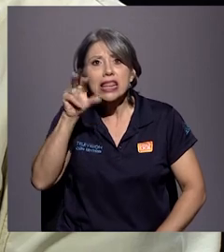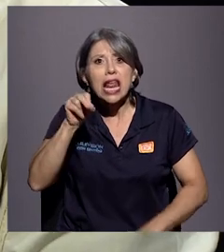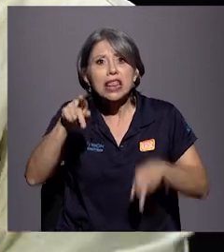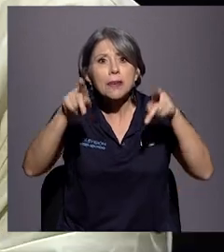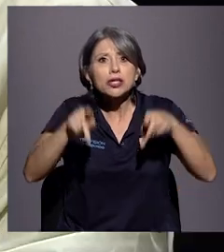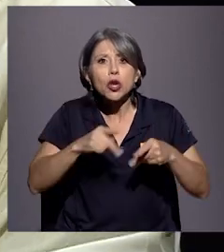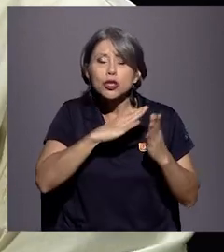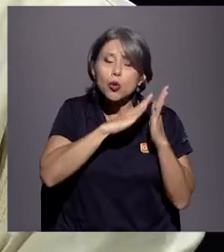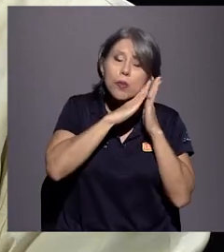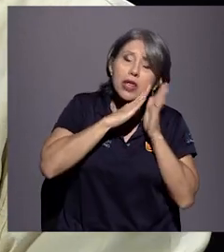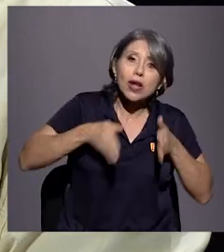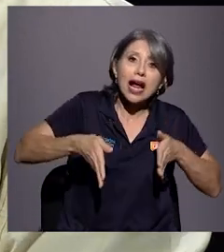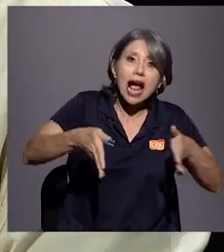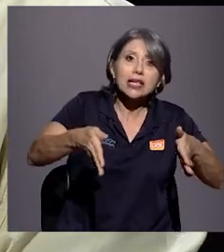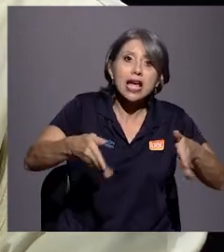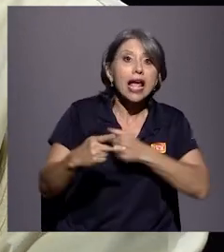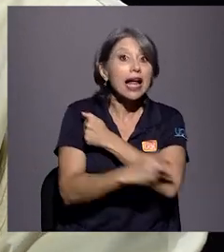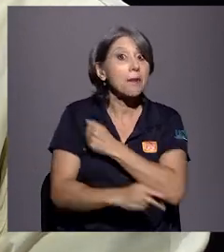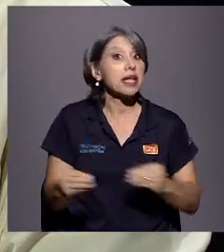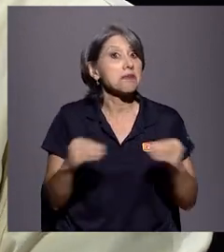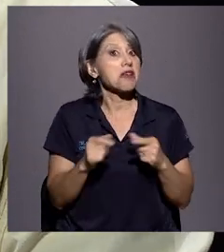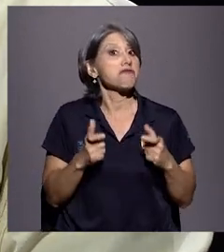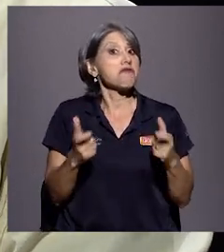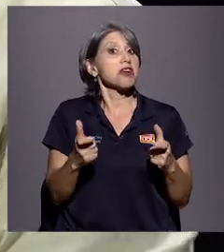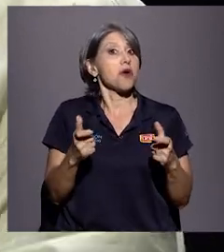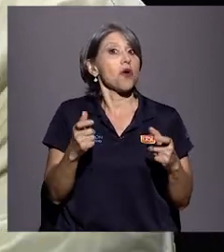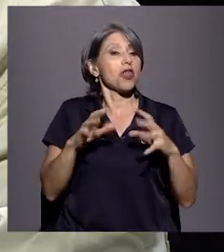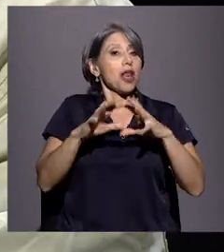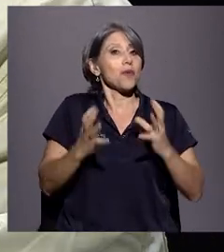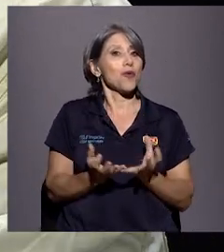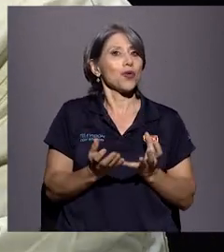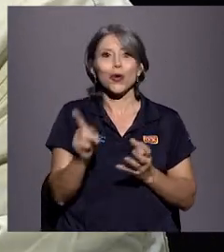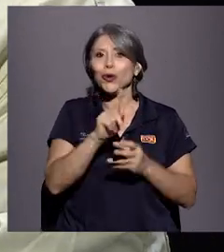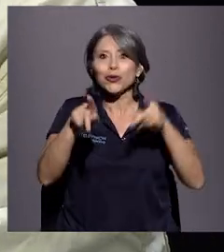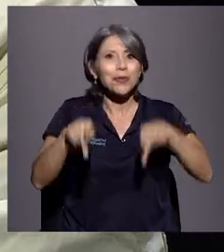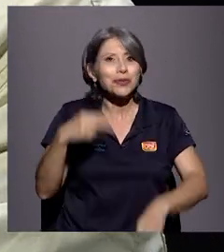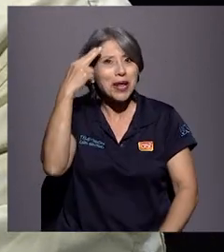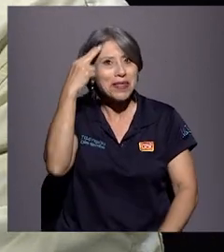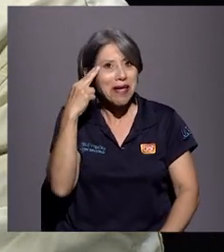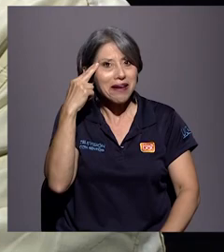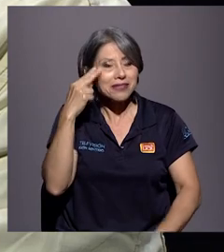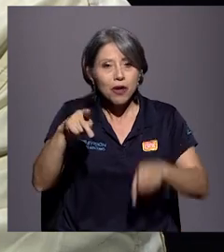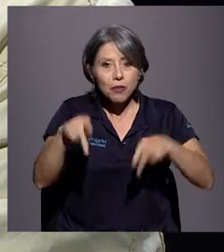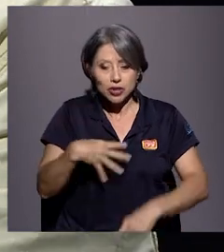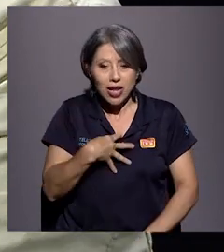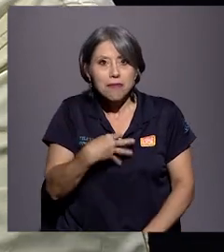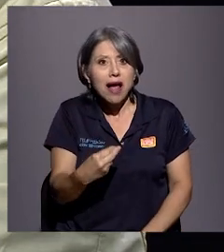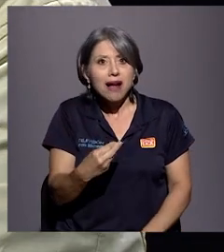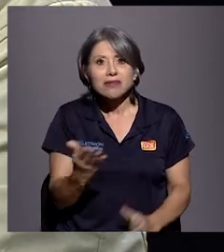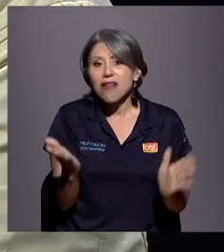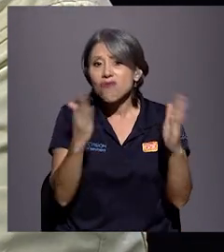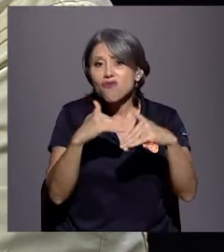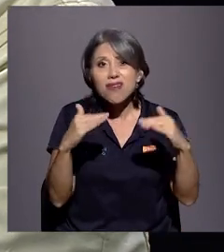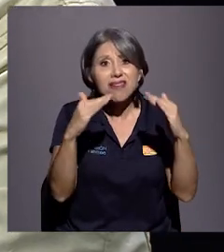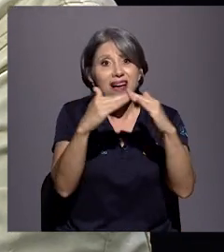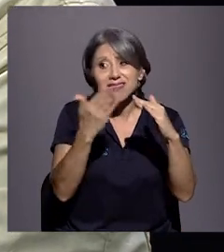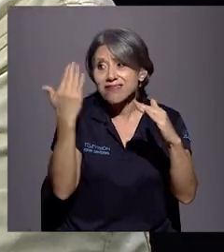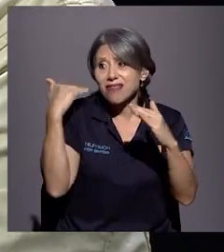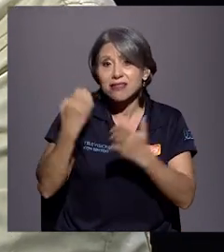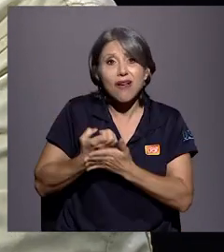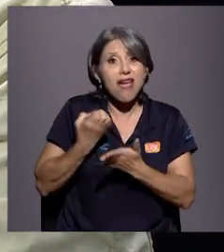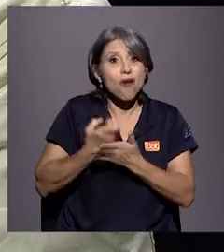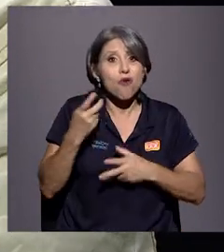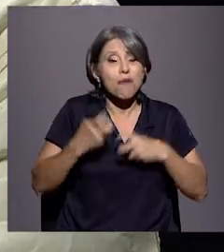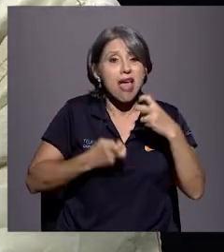del mundo. Y no son negros, ¿no? Son blancos, que perdieron sus casas, sus viviendas durante la crisis